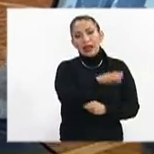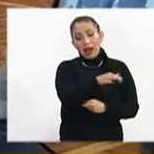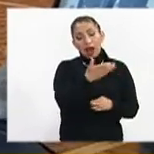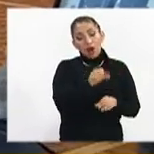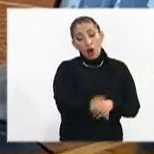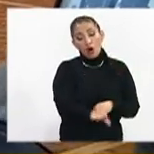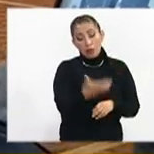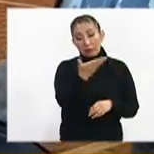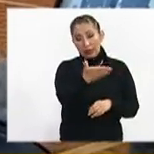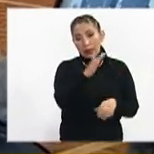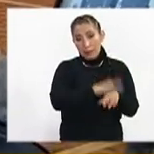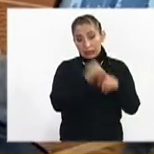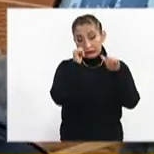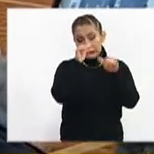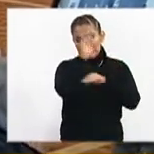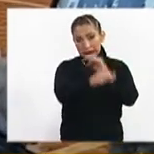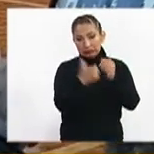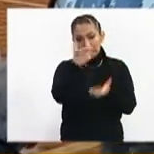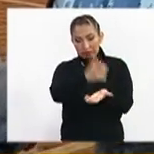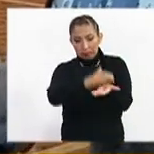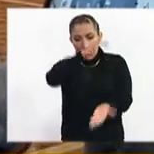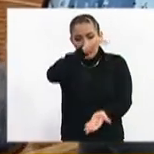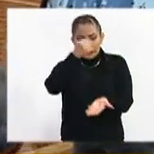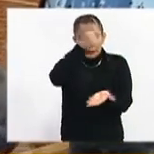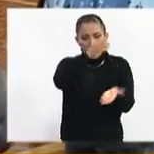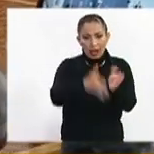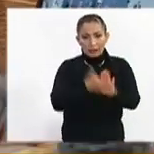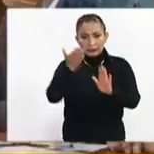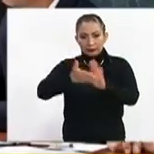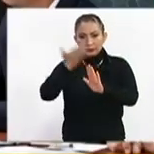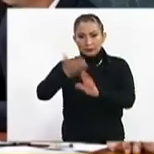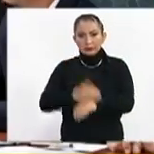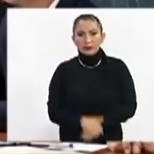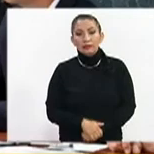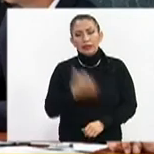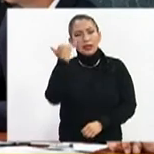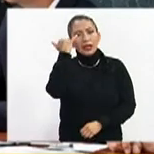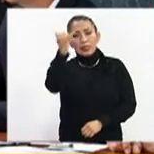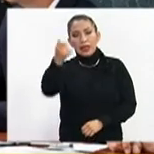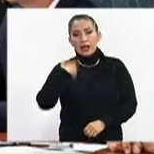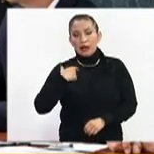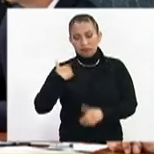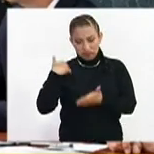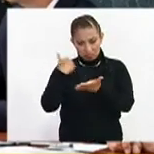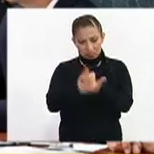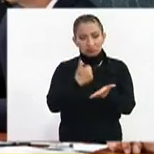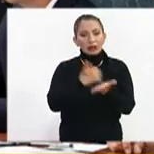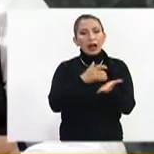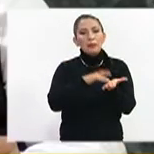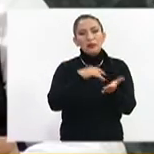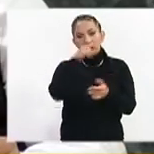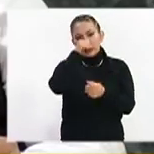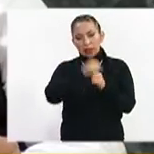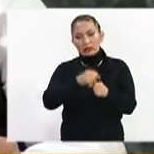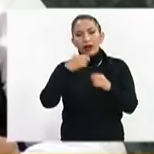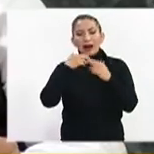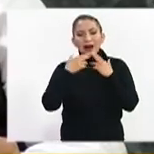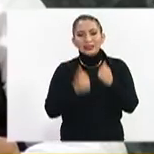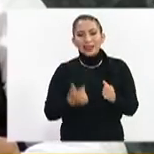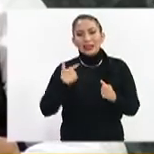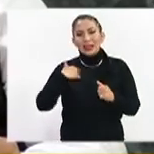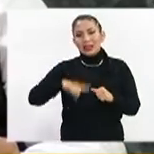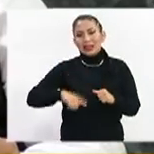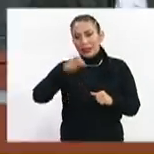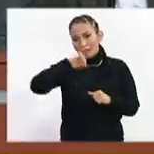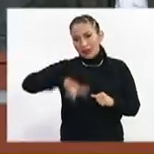hoy demandan mayores recursos para la reconstrucción. La idea fue secundada por el secretario de Hacienda y el jefe de gobierno de la